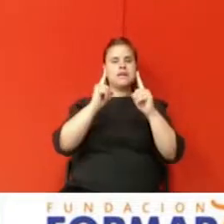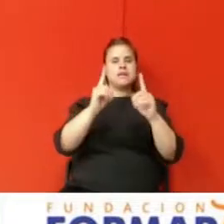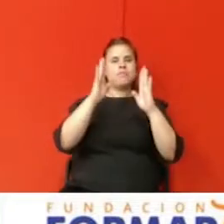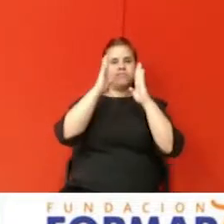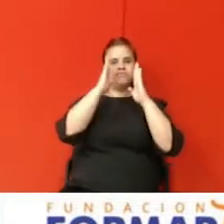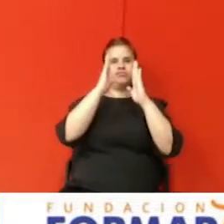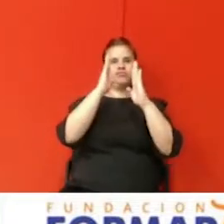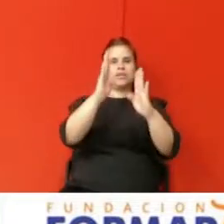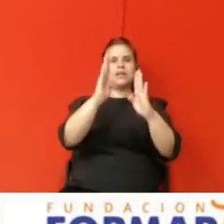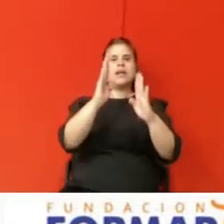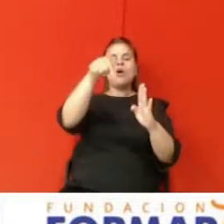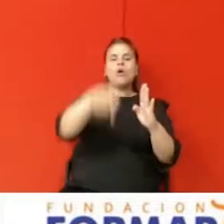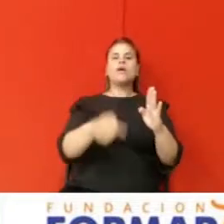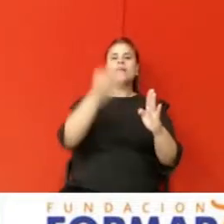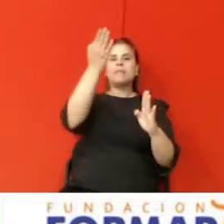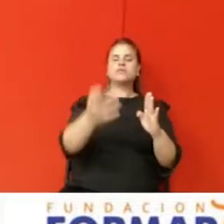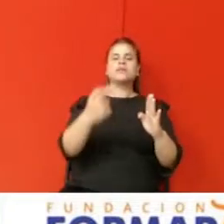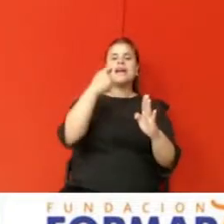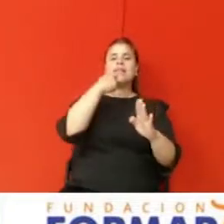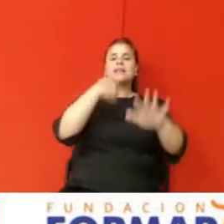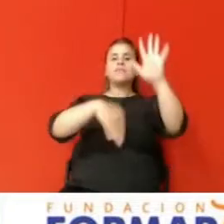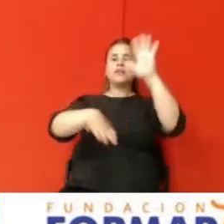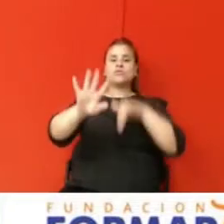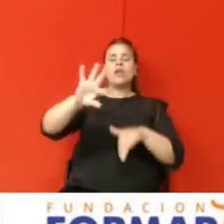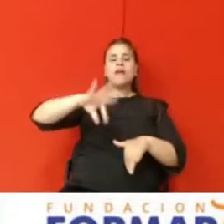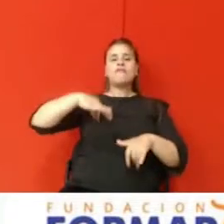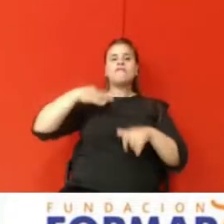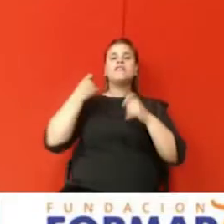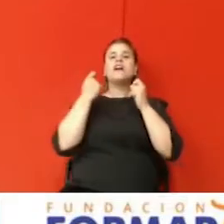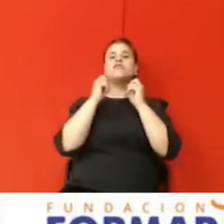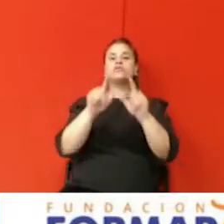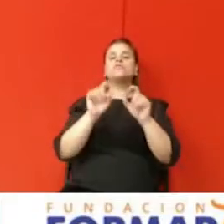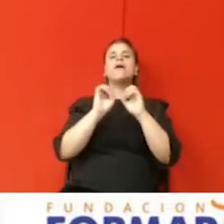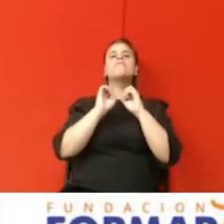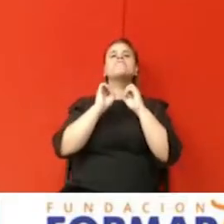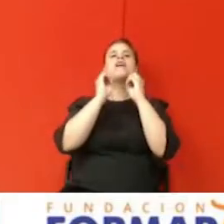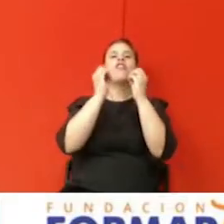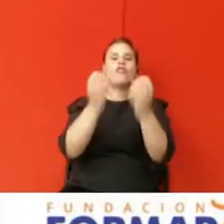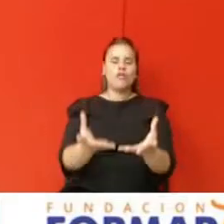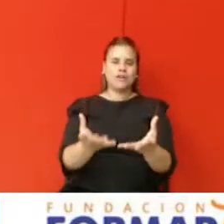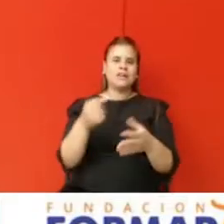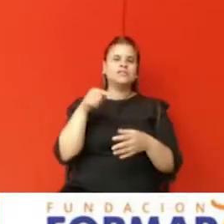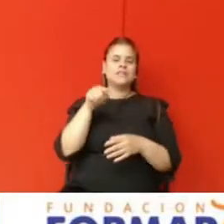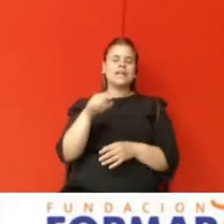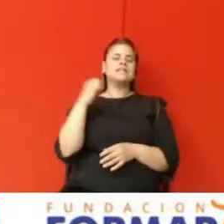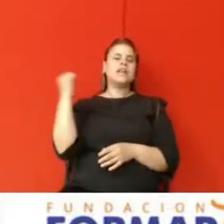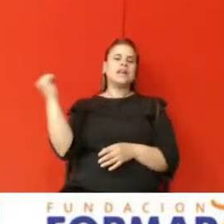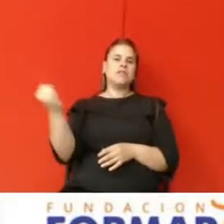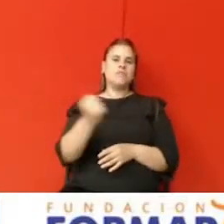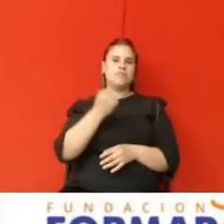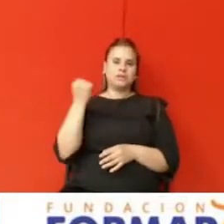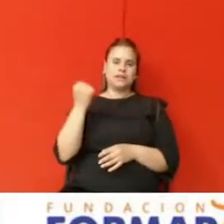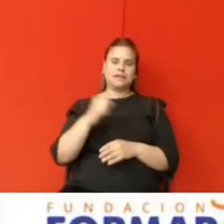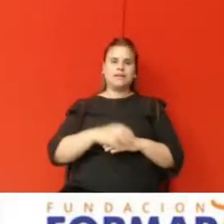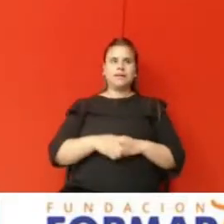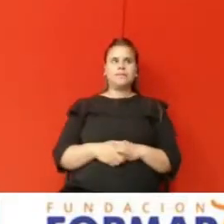que es la mejora de la calidad de vida de nuestros adultos mayores y en este caso del ingreso hacia una